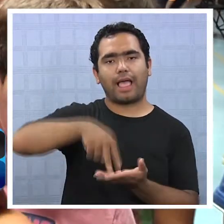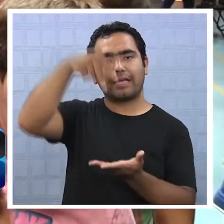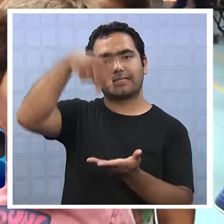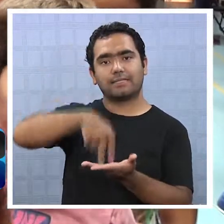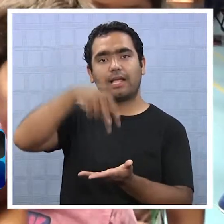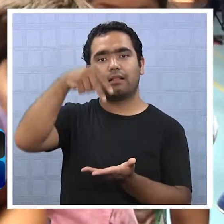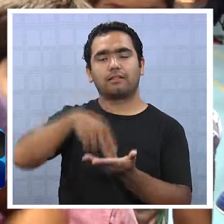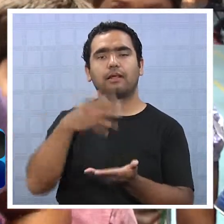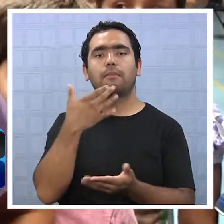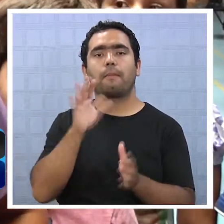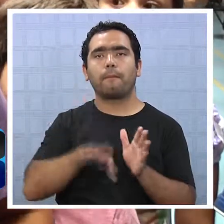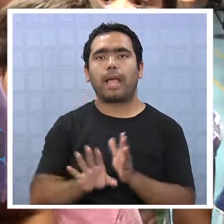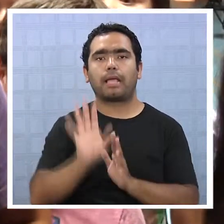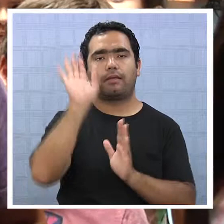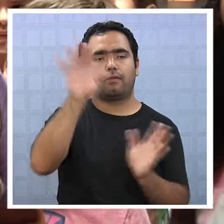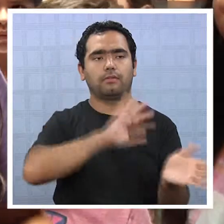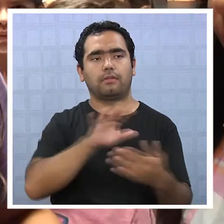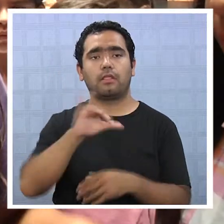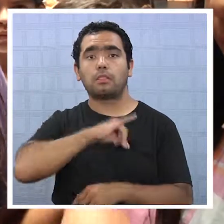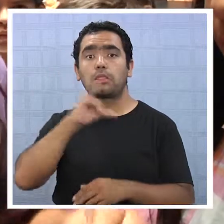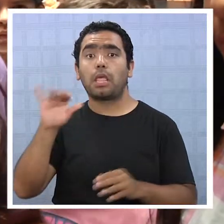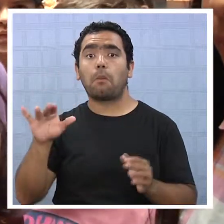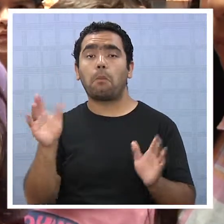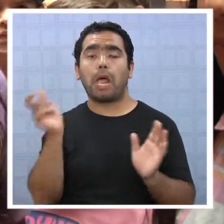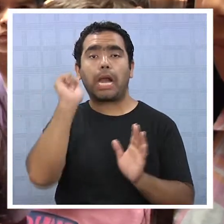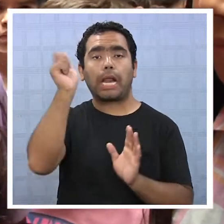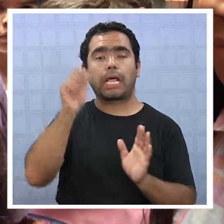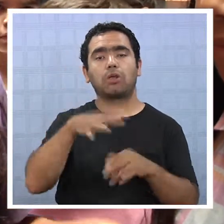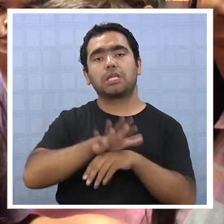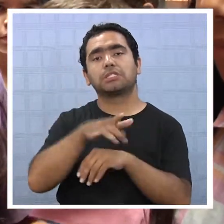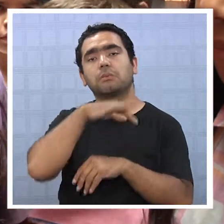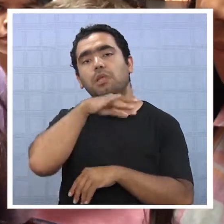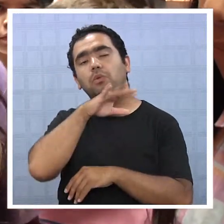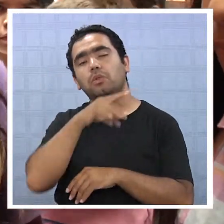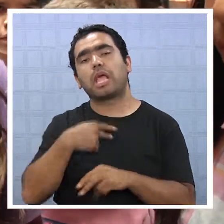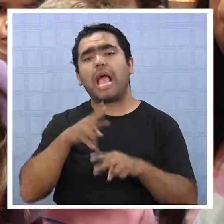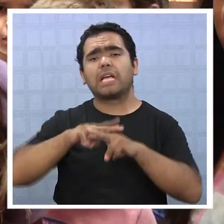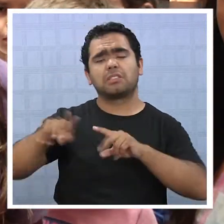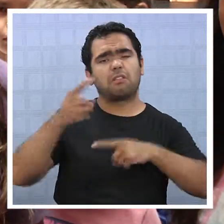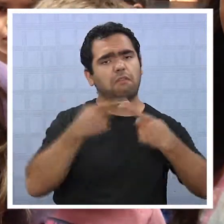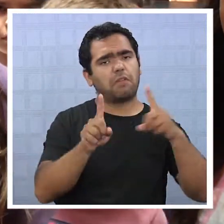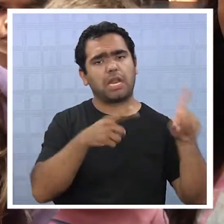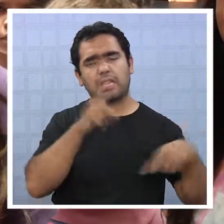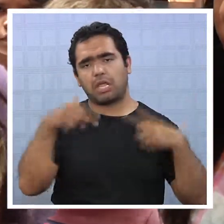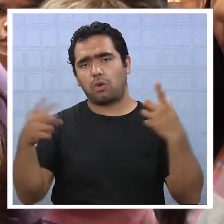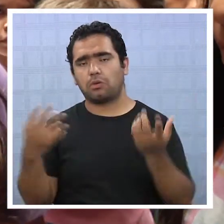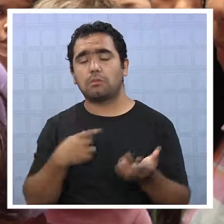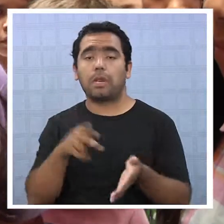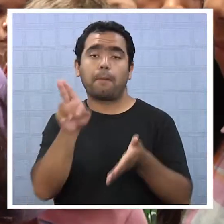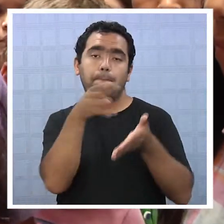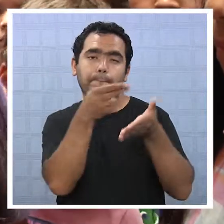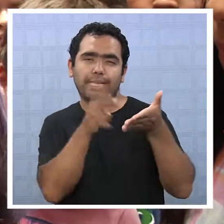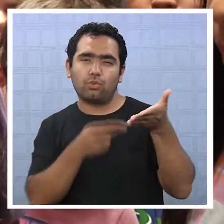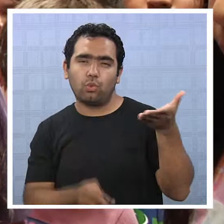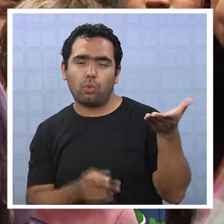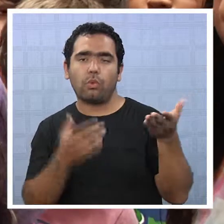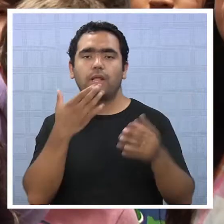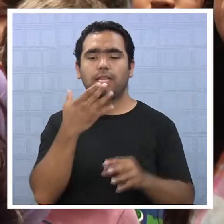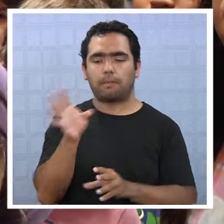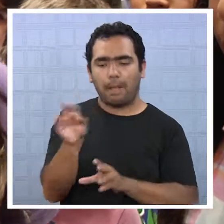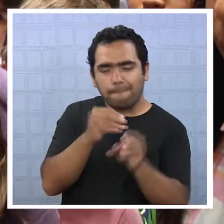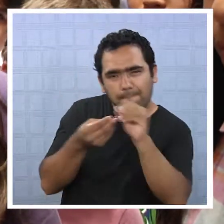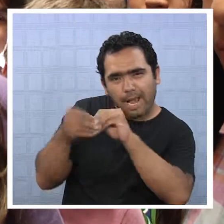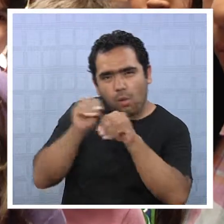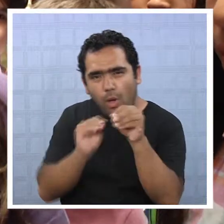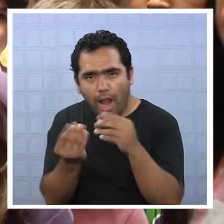básquetbol también. Después, hace un recreo de 15 minutos y hacemos distintas cosas. Por ejemplo, talleres de pintura,